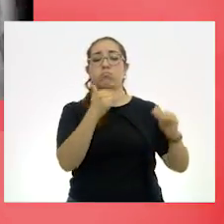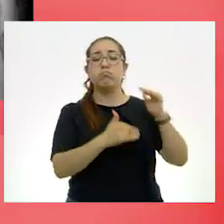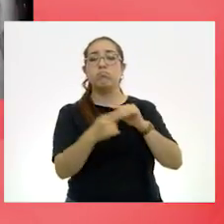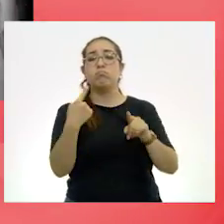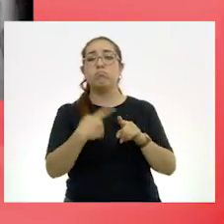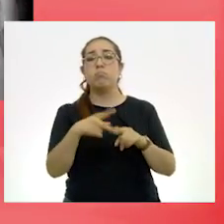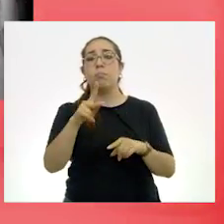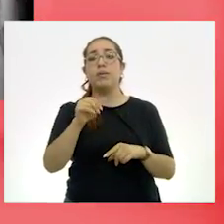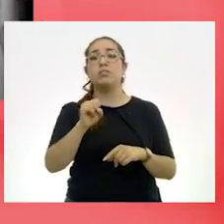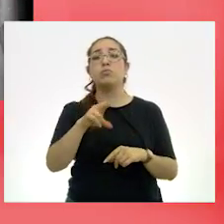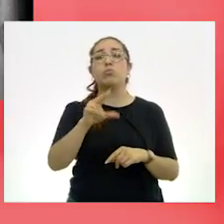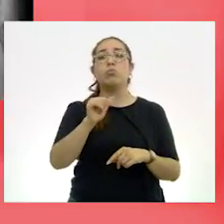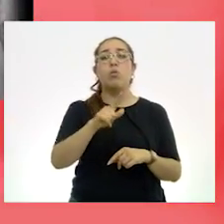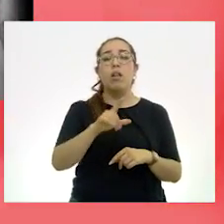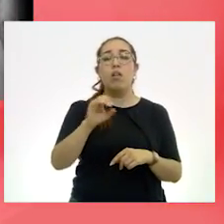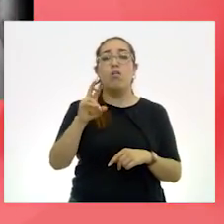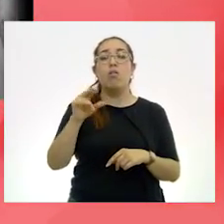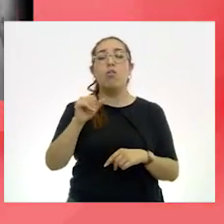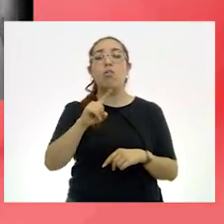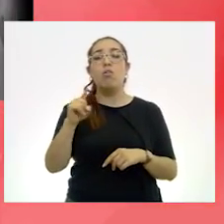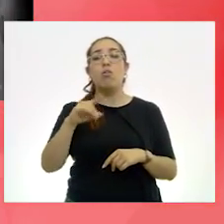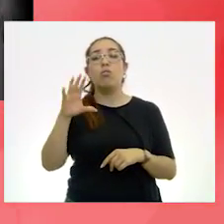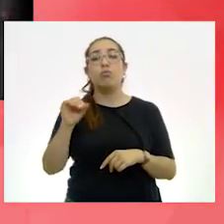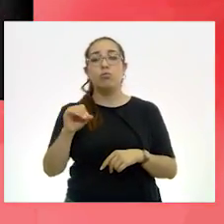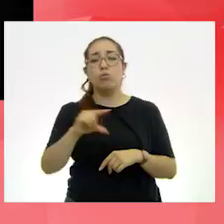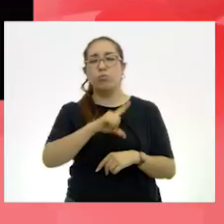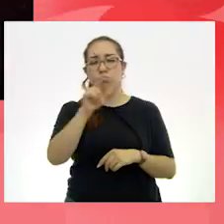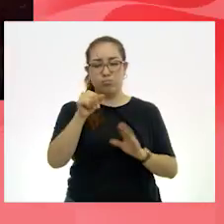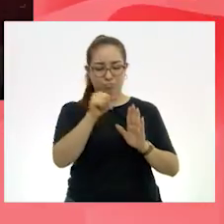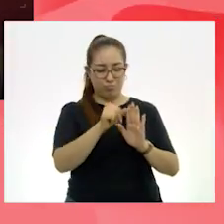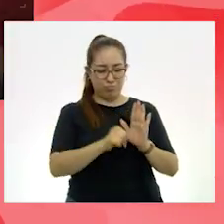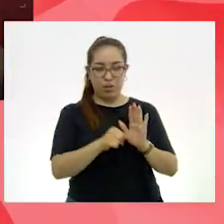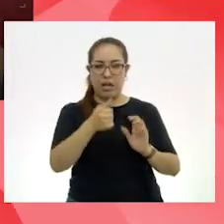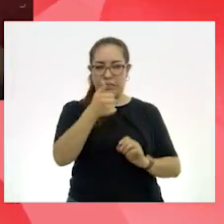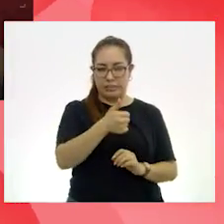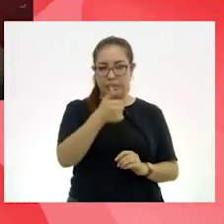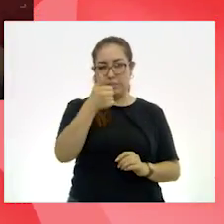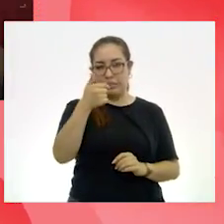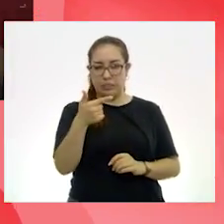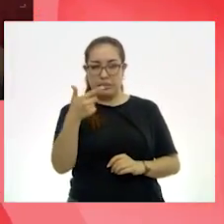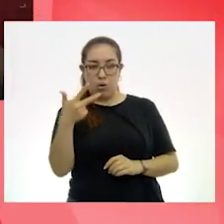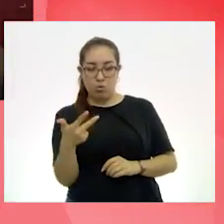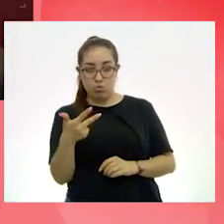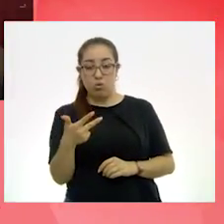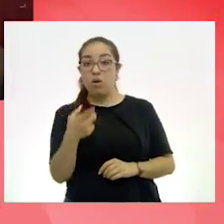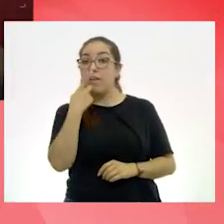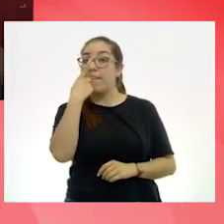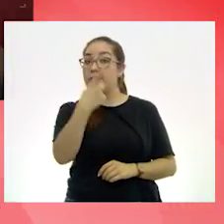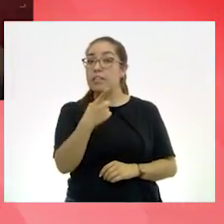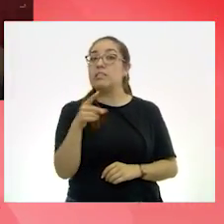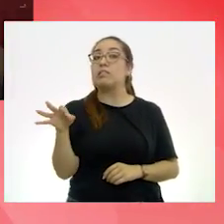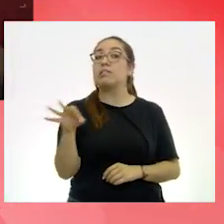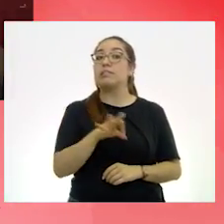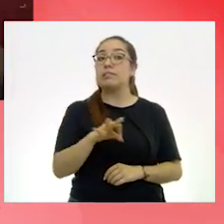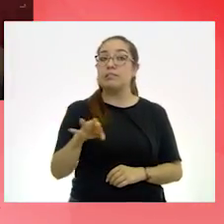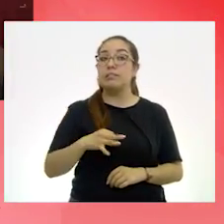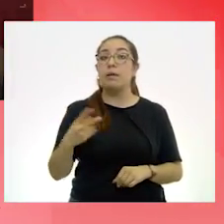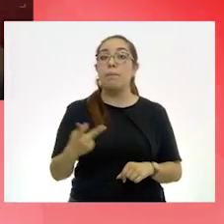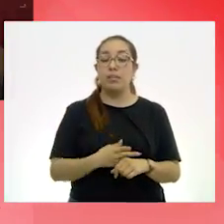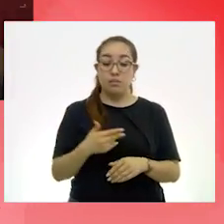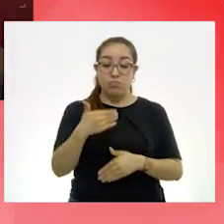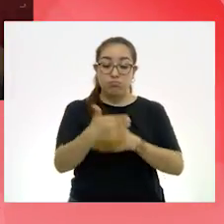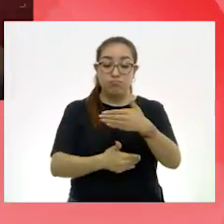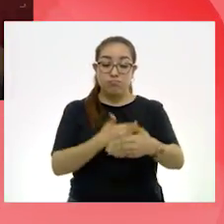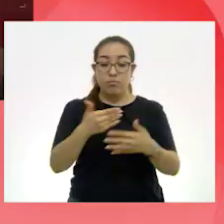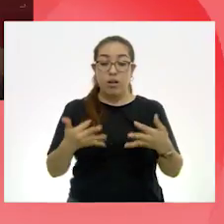y directamente en los artículos 6, 7 y 8 hablan de lo que puede pasar con la tierra,